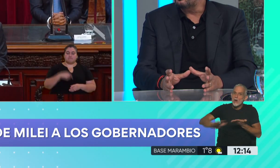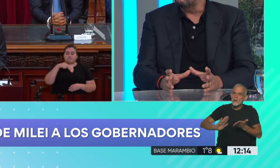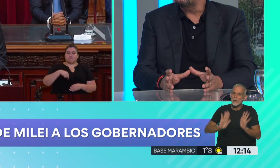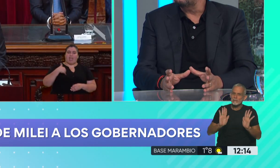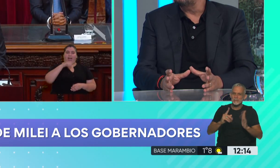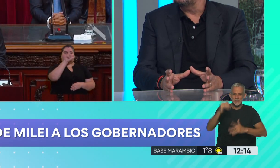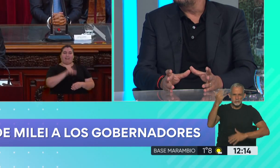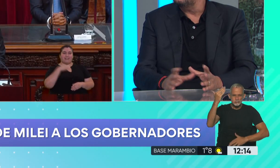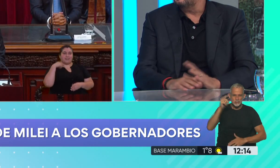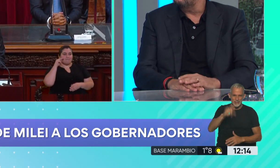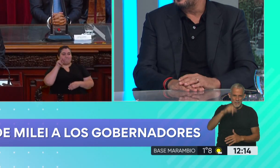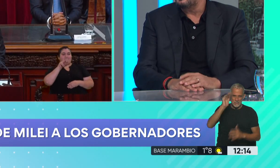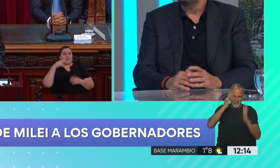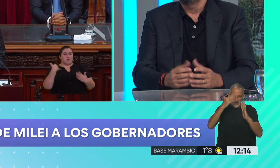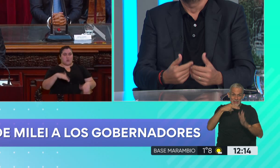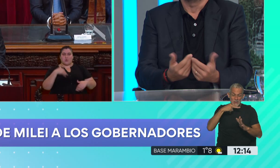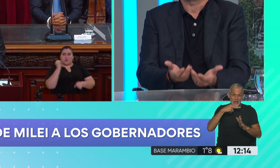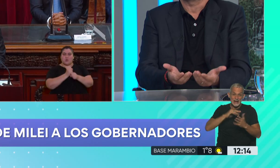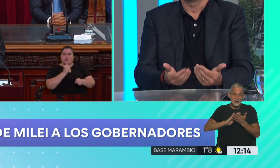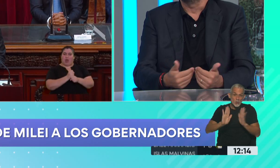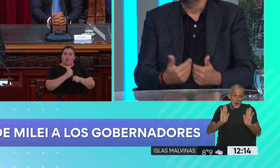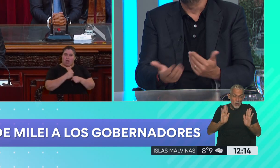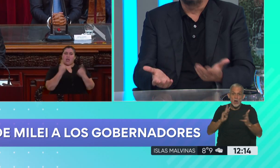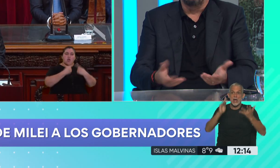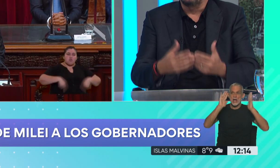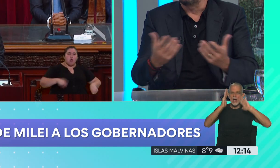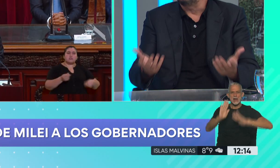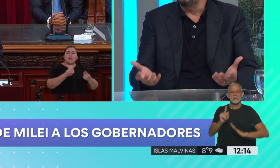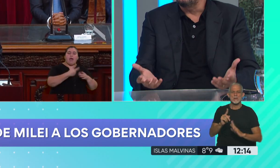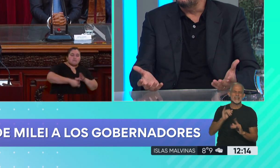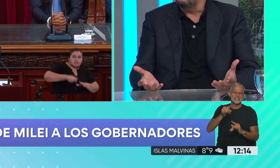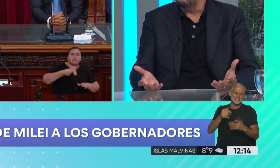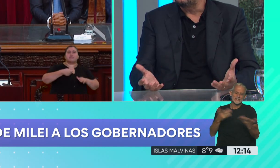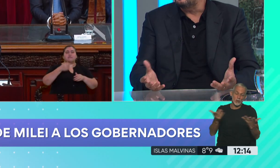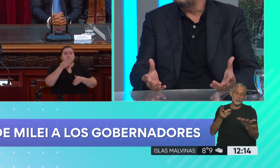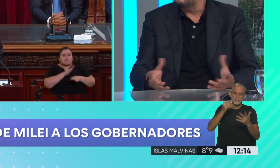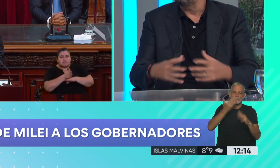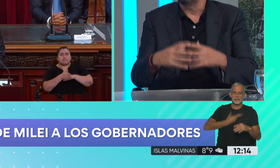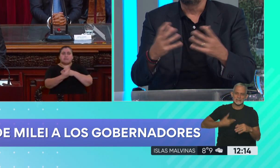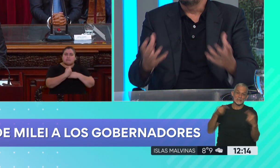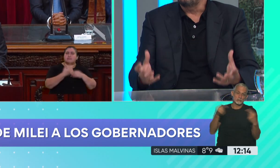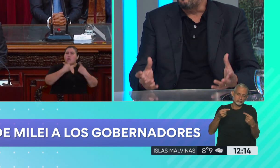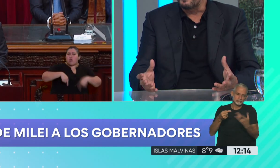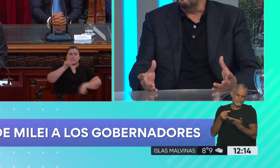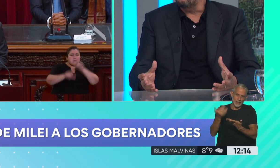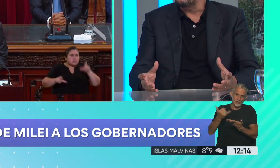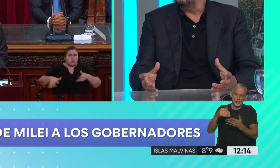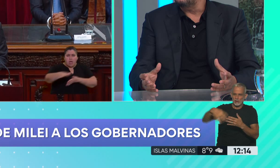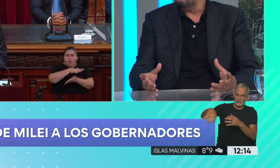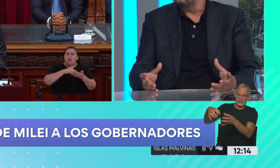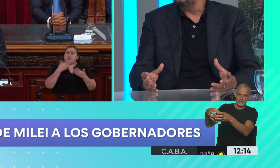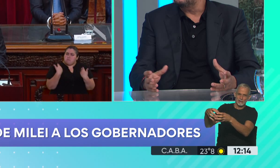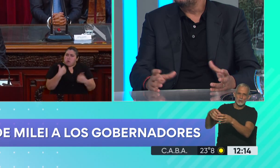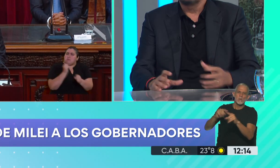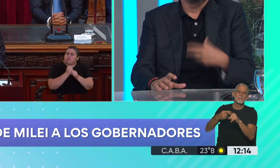del discurso del día viernes, más allá obviamente del enfrentamiento que tiene el presidente con una parte muy importante